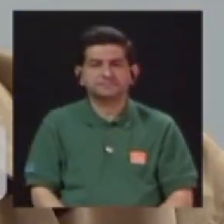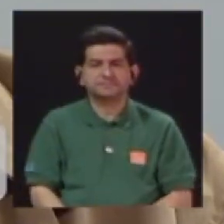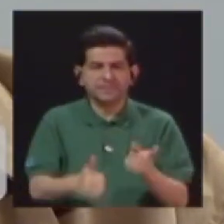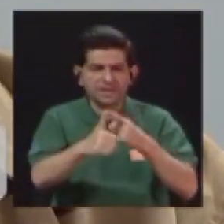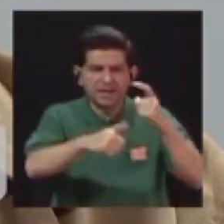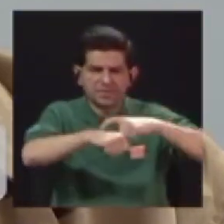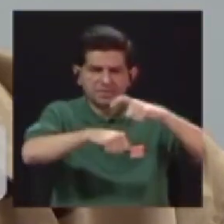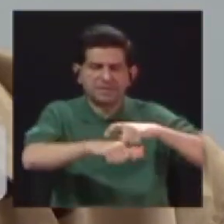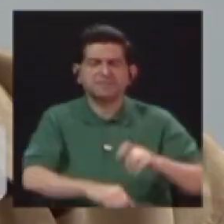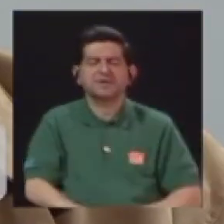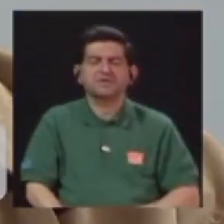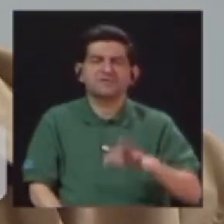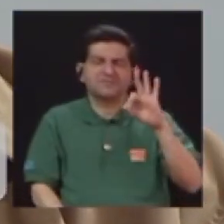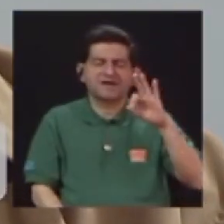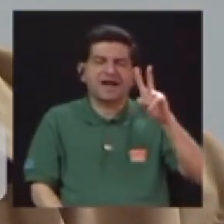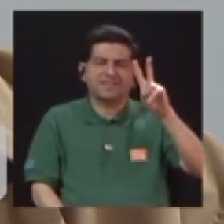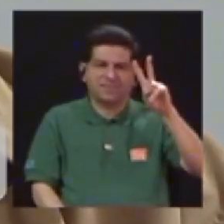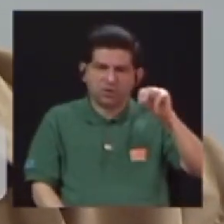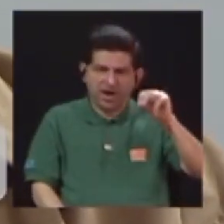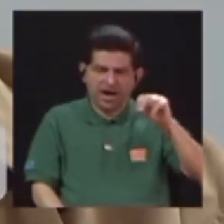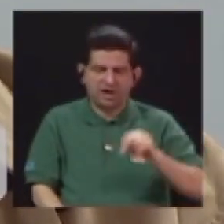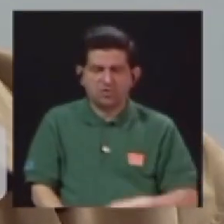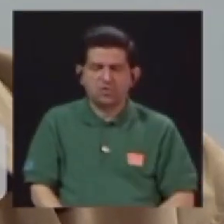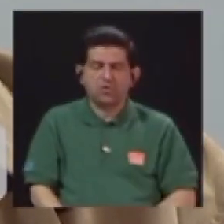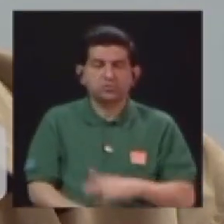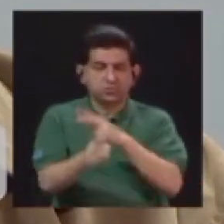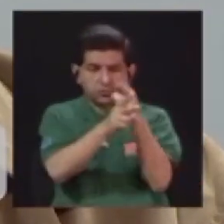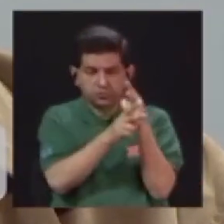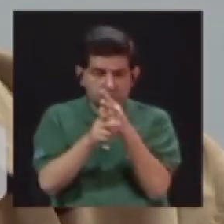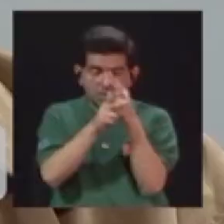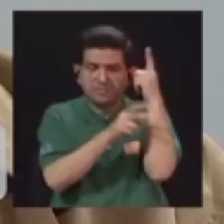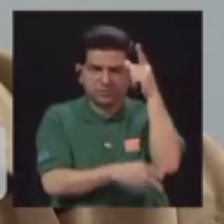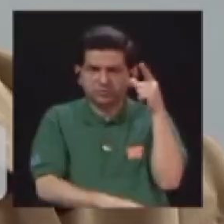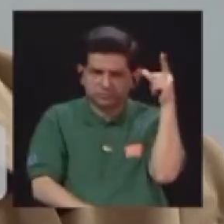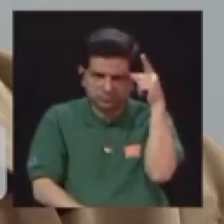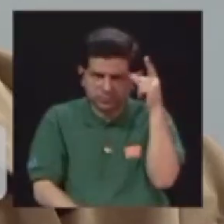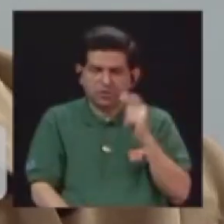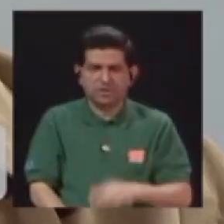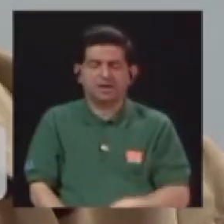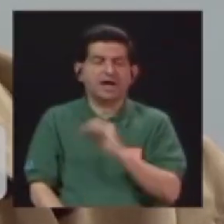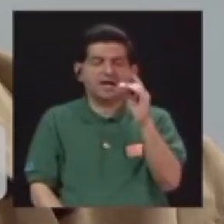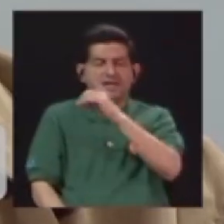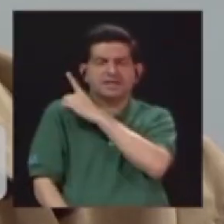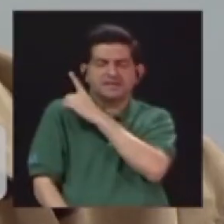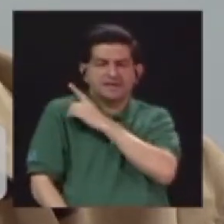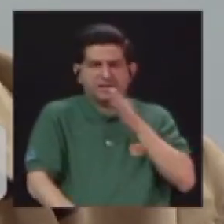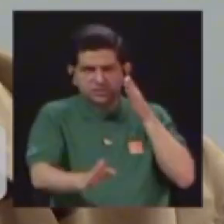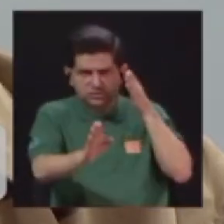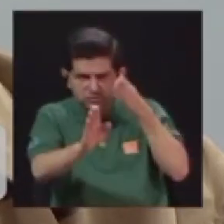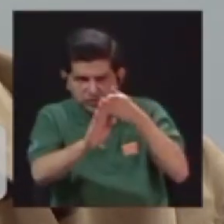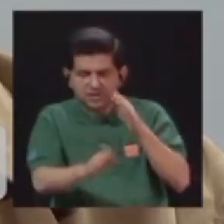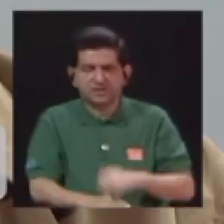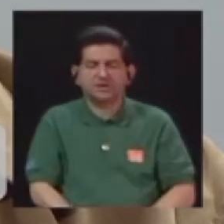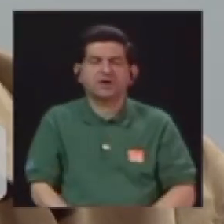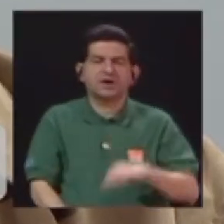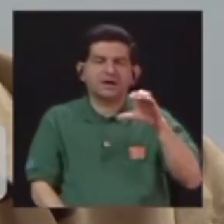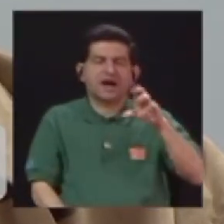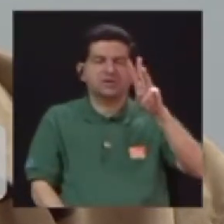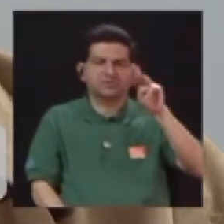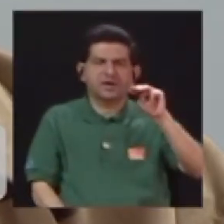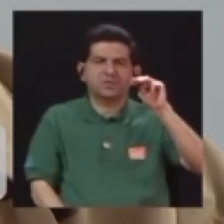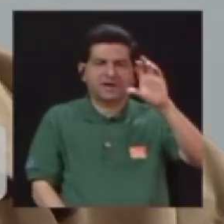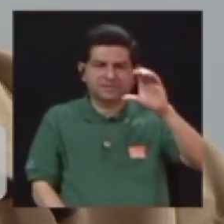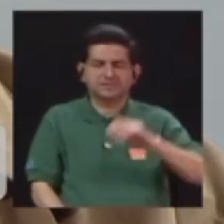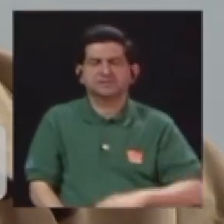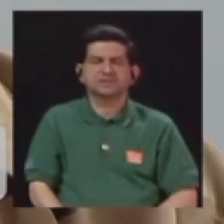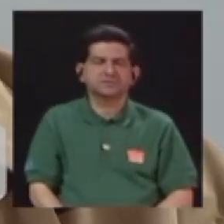inicialmente Fernando Naranjo, ¿verdad? Bajo la supervisión, desde luego, y bajo la dirección directa de don Carlos Manuel